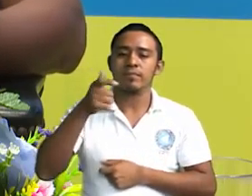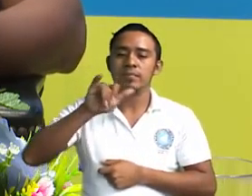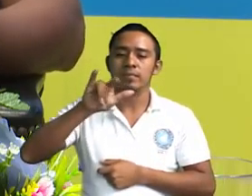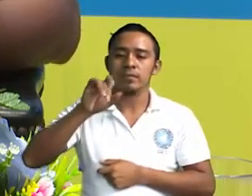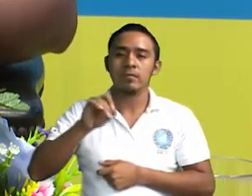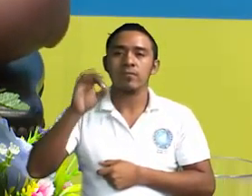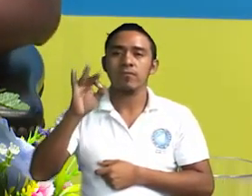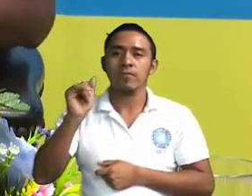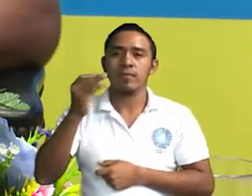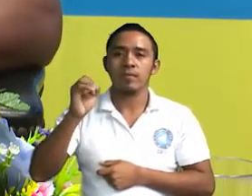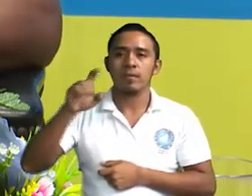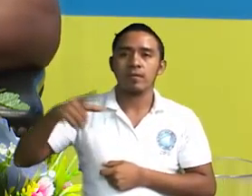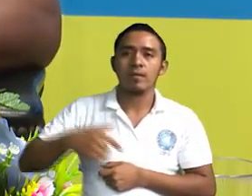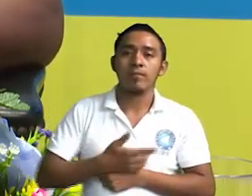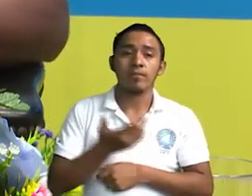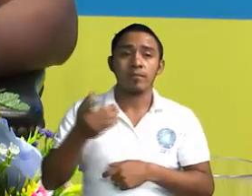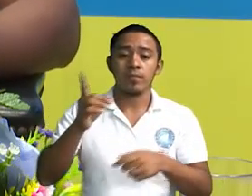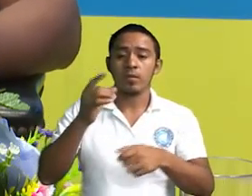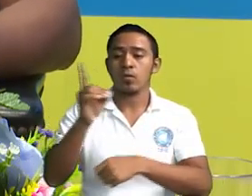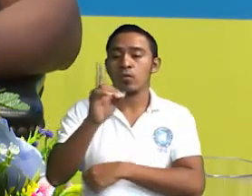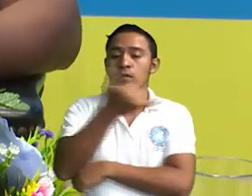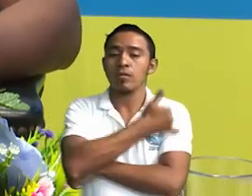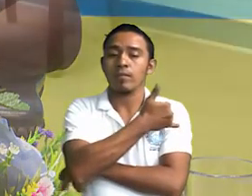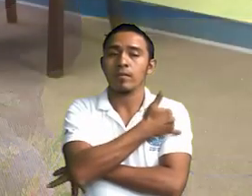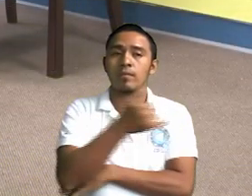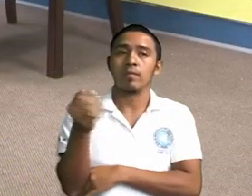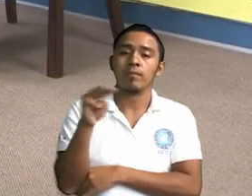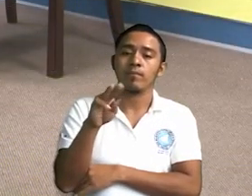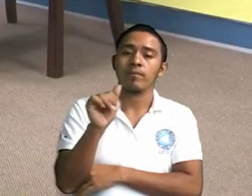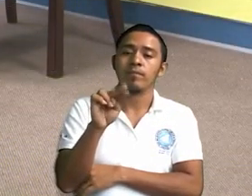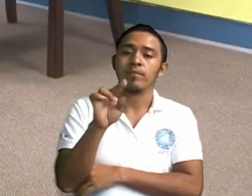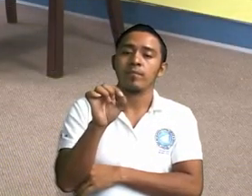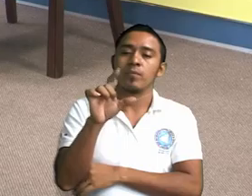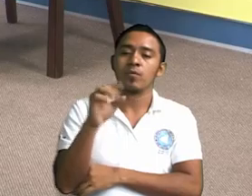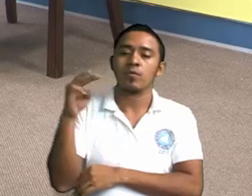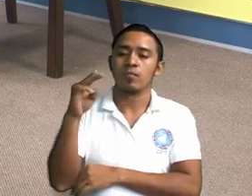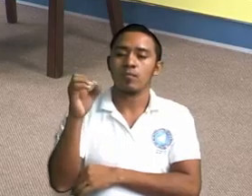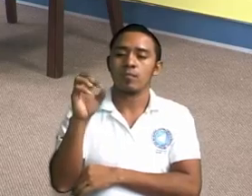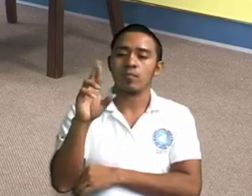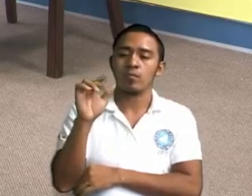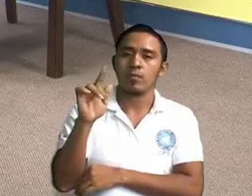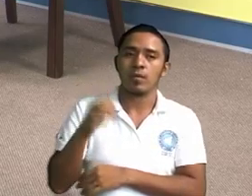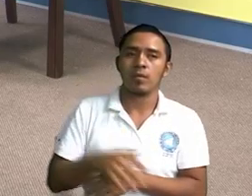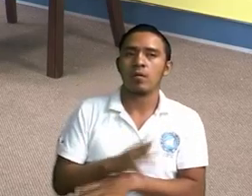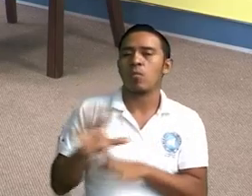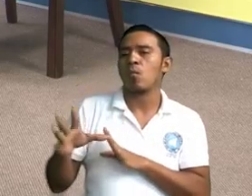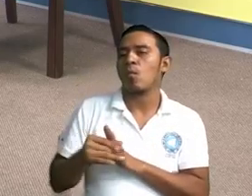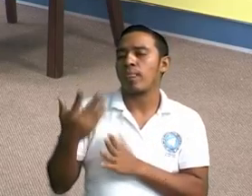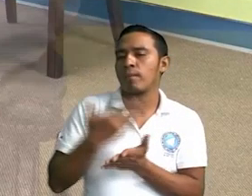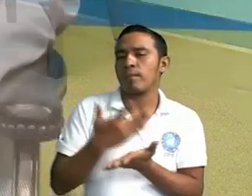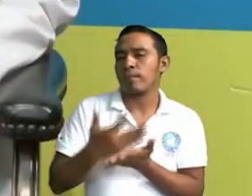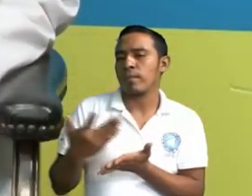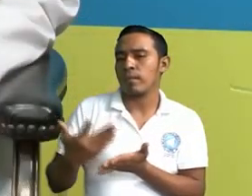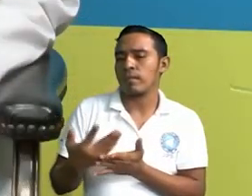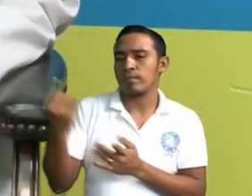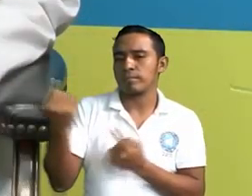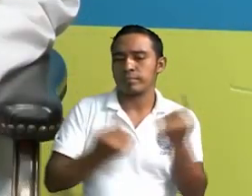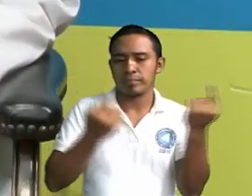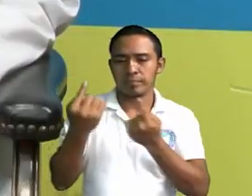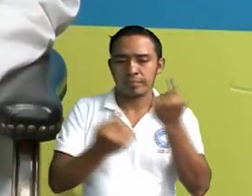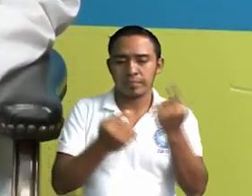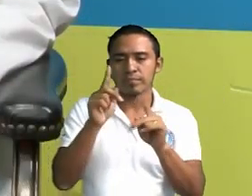del hospital de referencia nacional más no los morales doctora cuál es la frecuencia que ustedes existen a